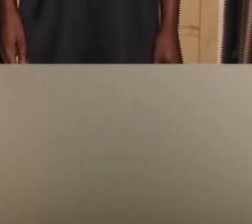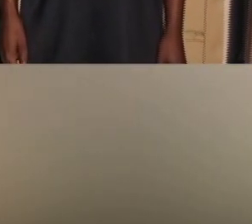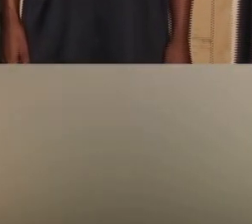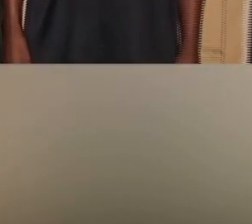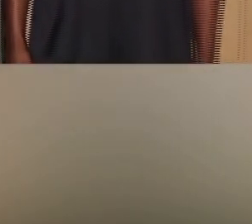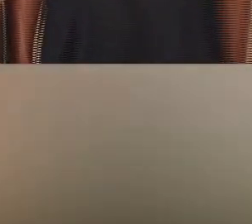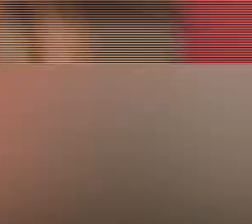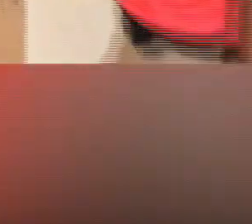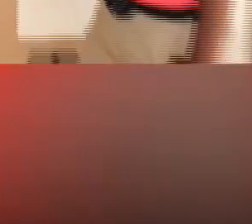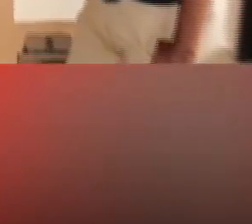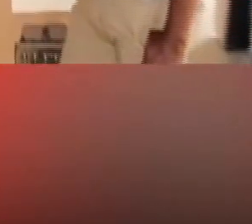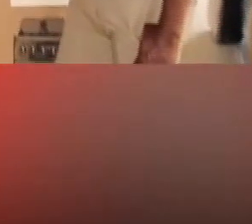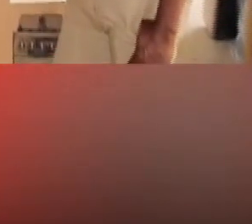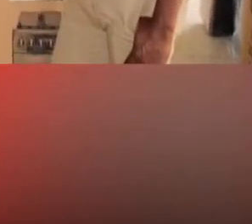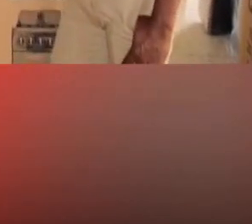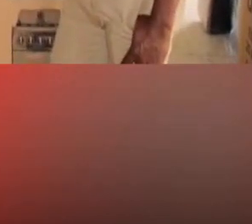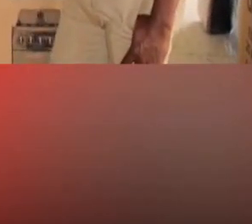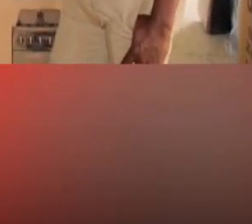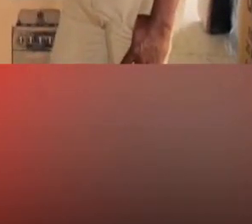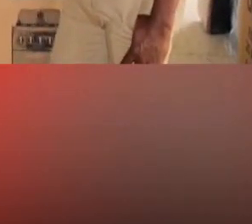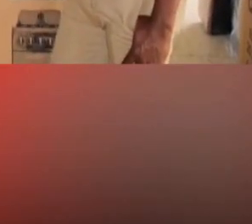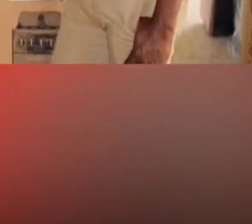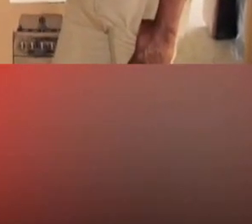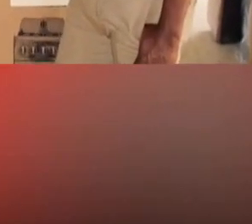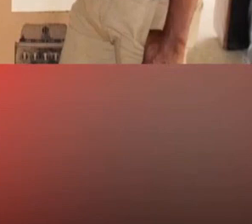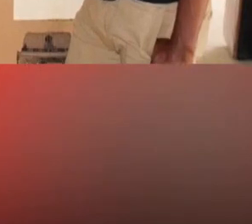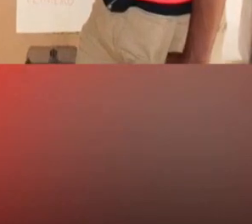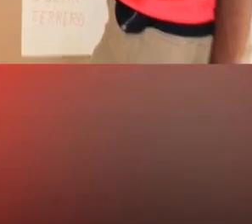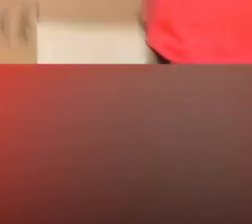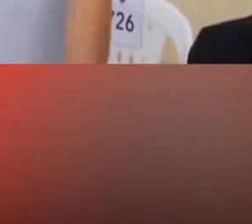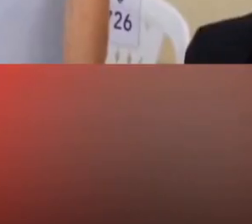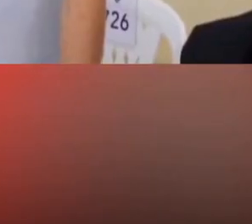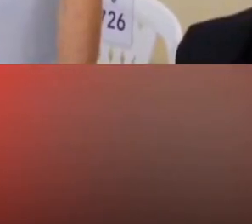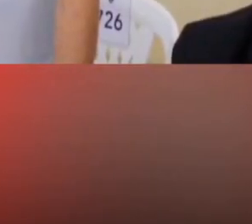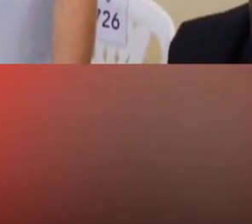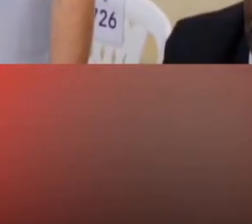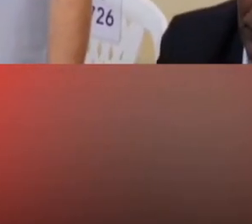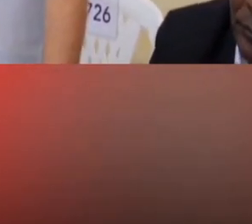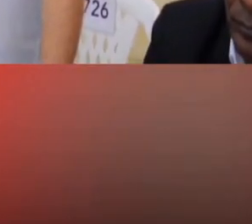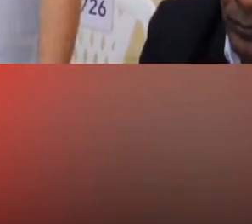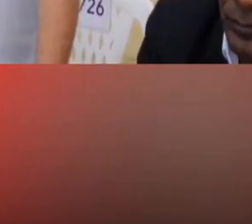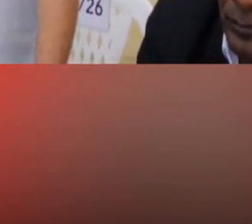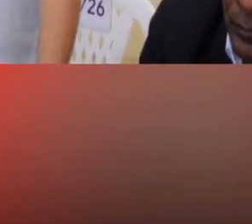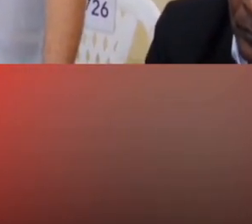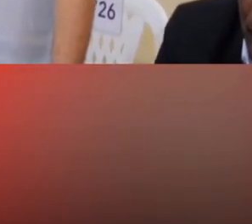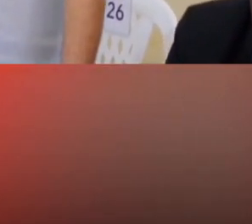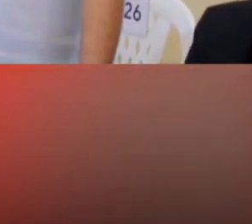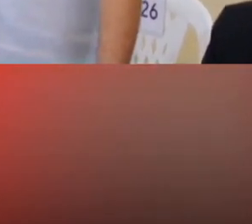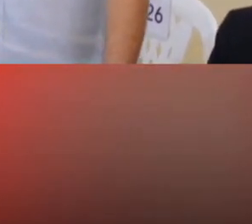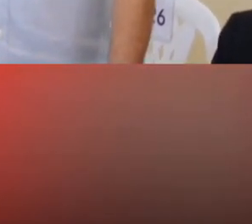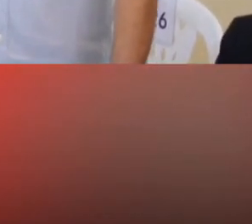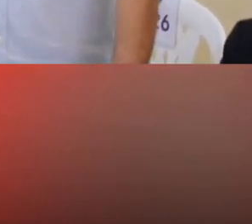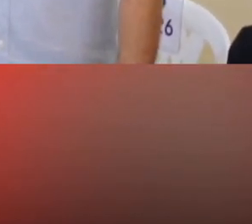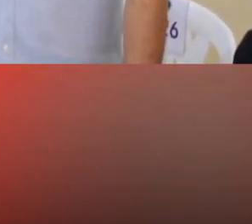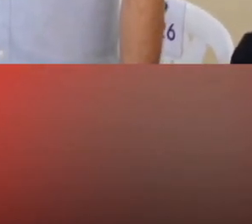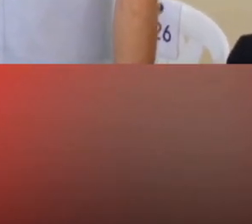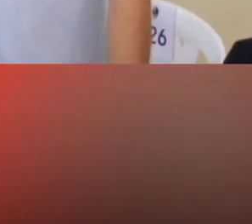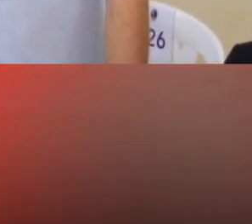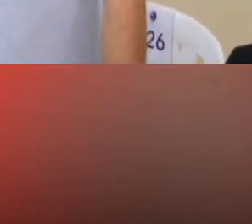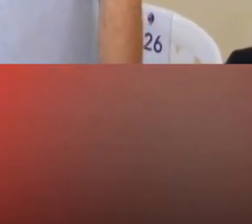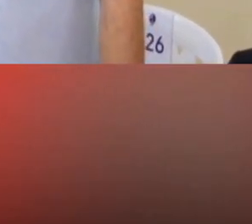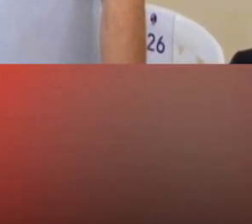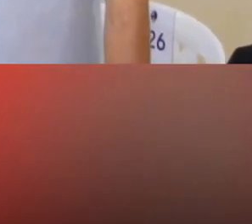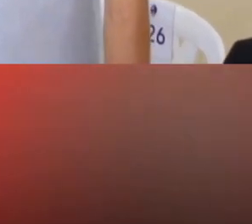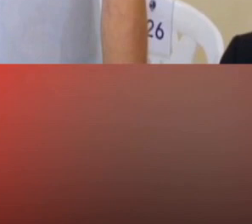maravilloso que nos llena de mucho entusiasmo claro y que la gente pues ha asumido con mucha